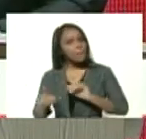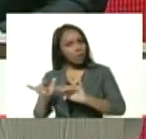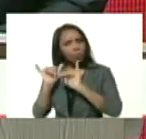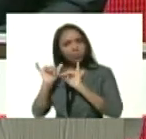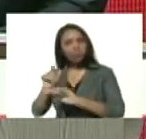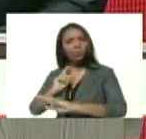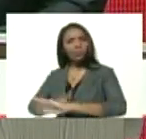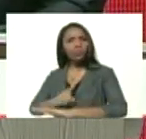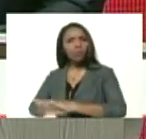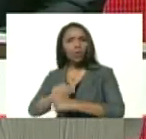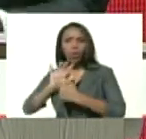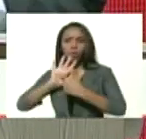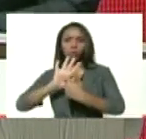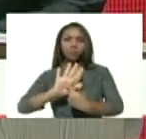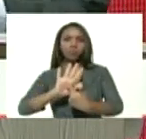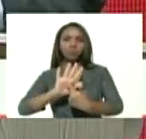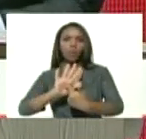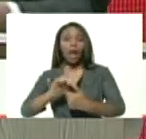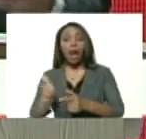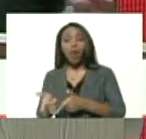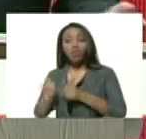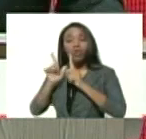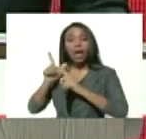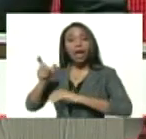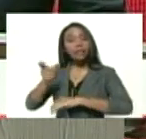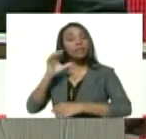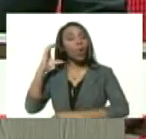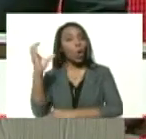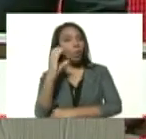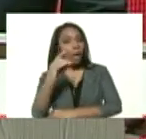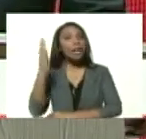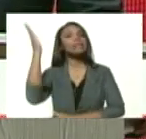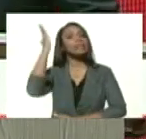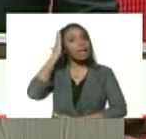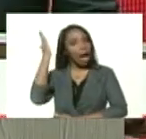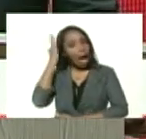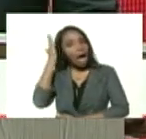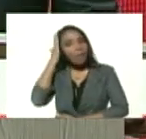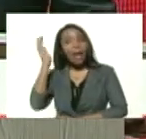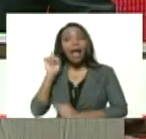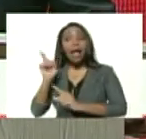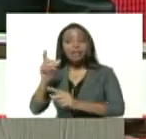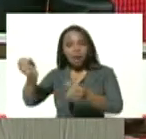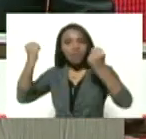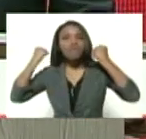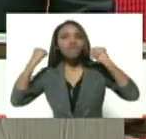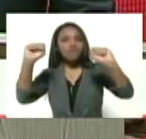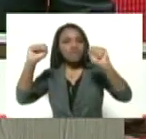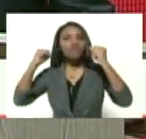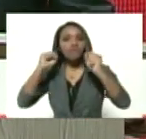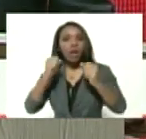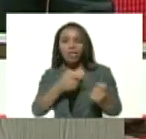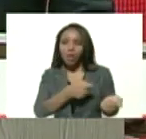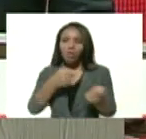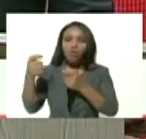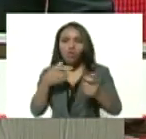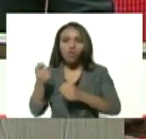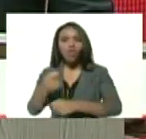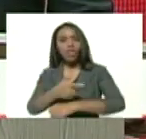tiempo señala que las autoridades colombianas sabían de ese entrenamiento, del tráfico de las